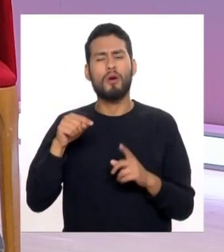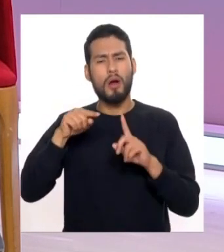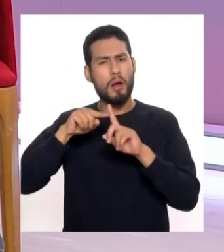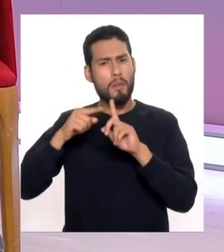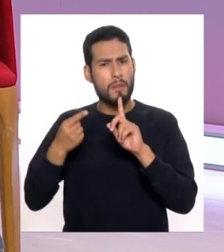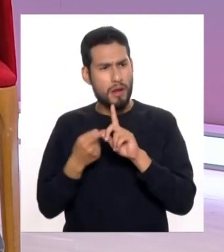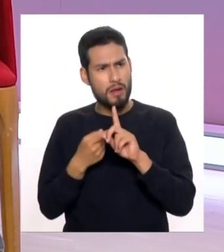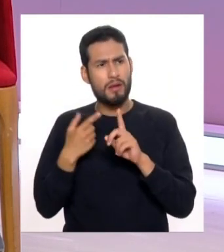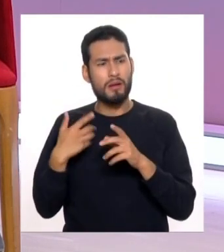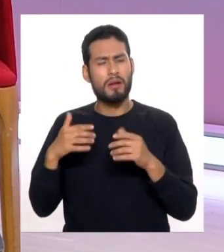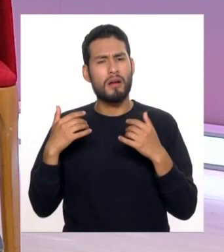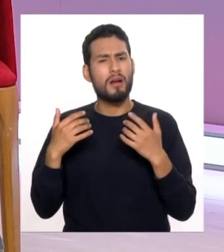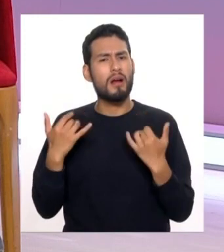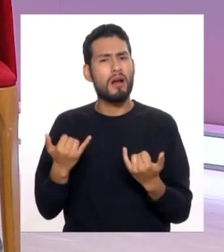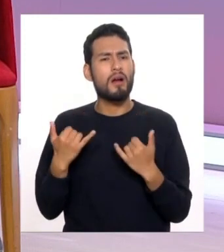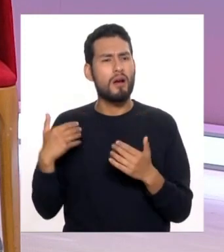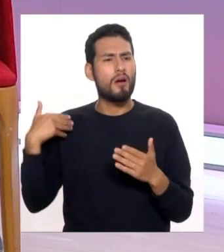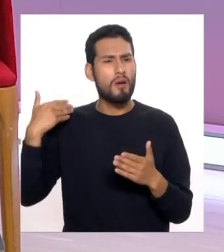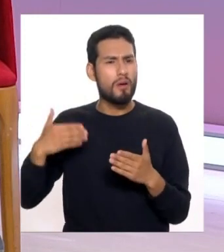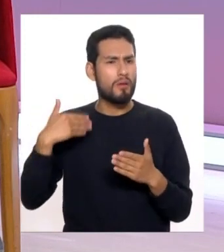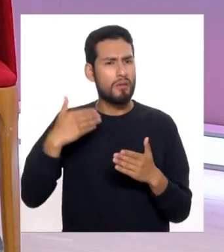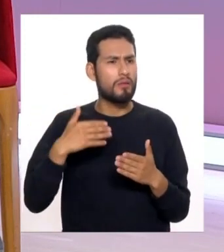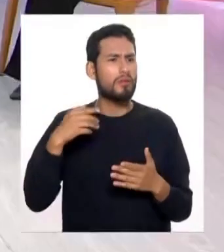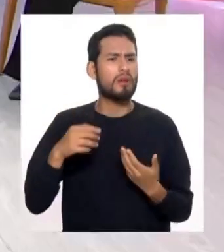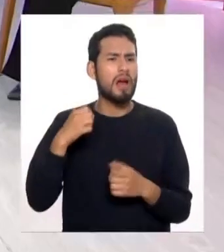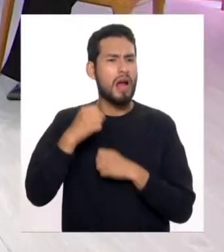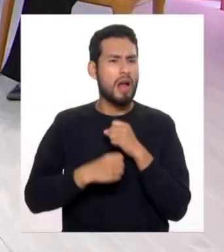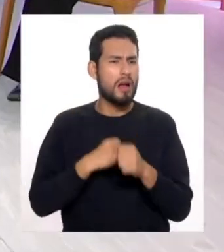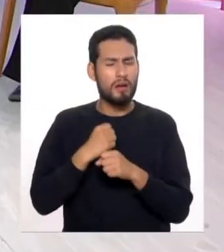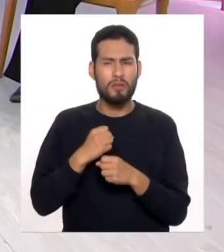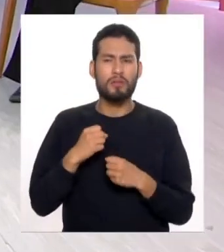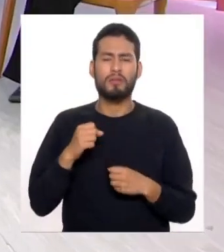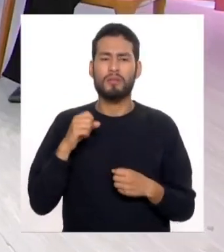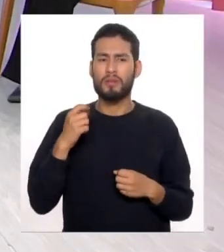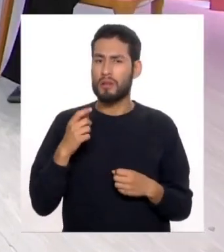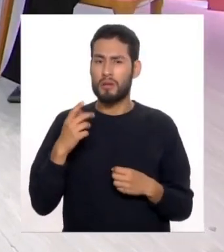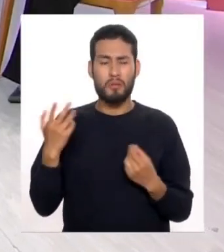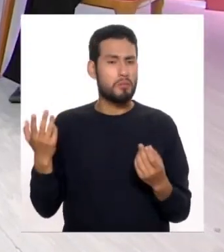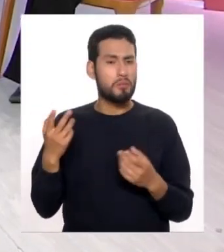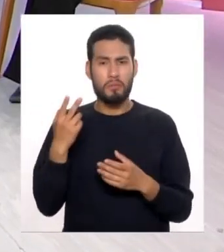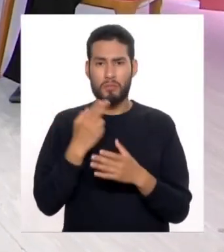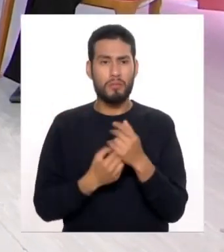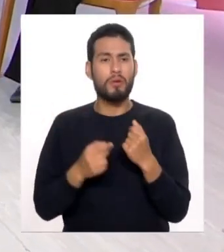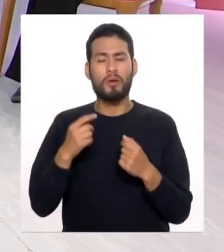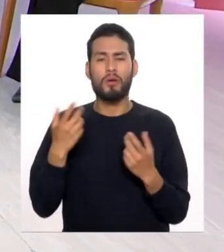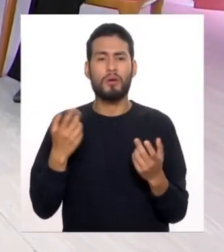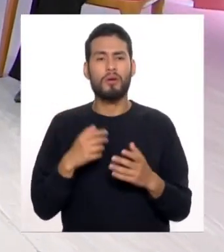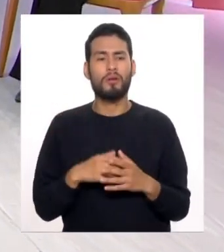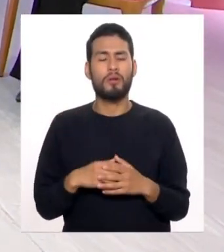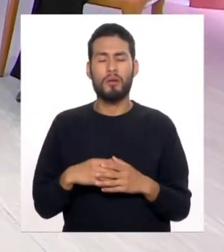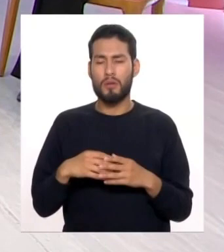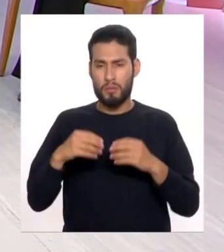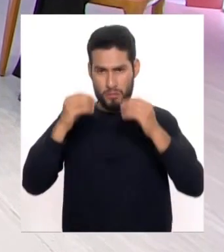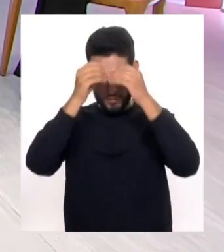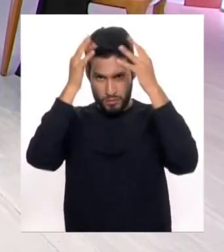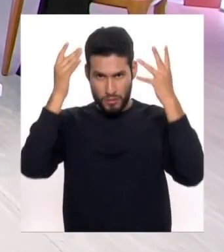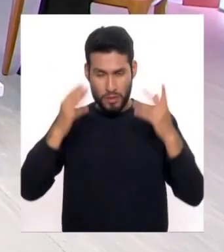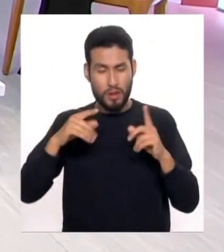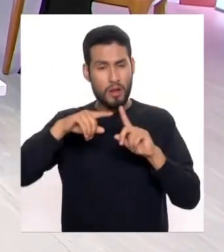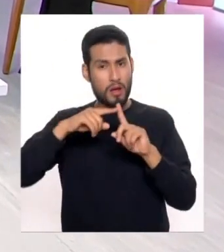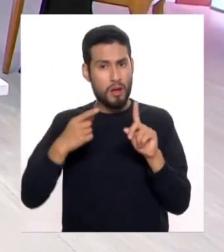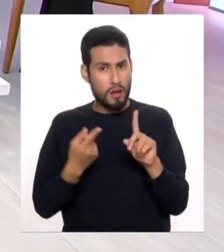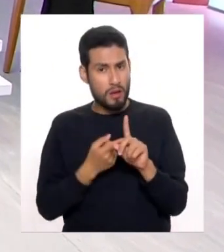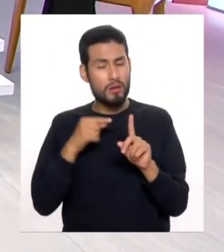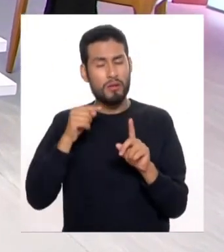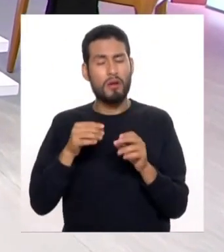vez están viniendo más, con más años, él y ella, ¿sabes? O sea, el matrimonio y la concepción es un tema que